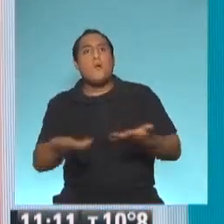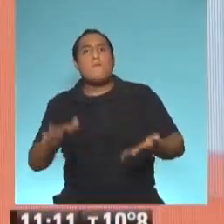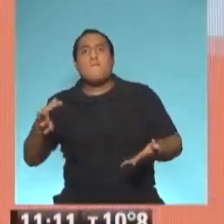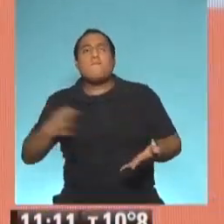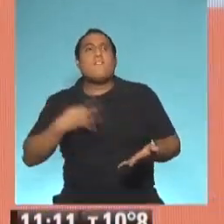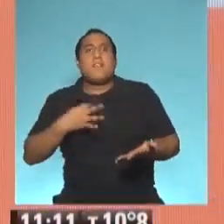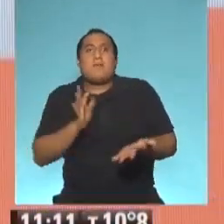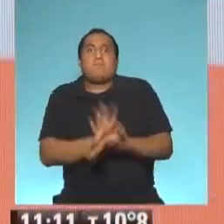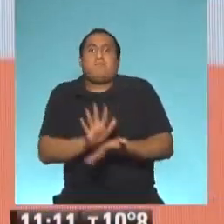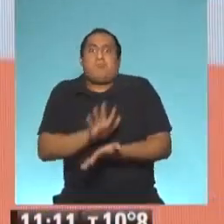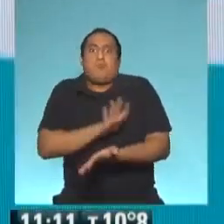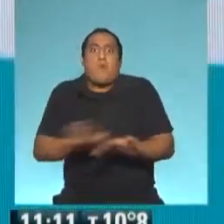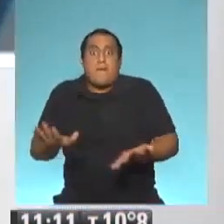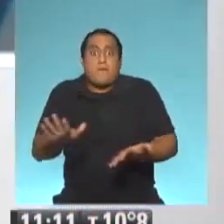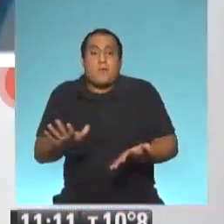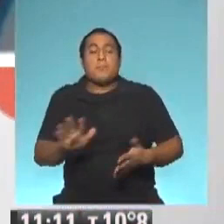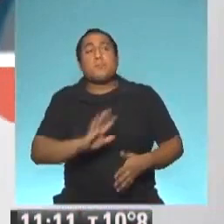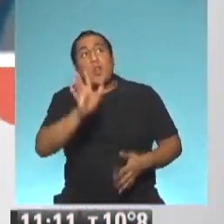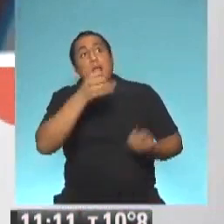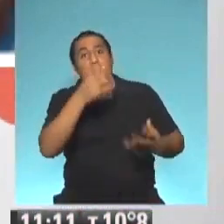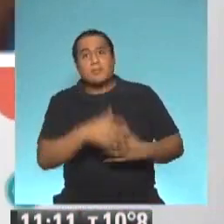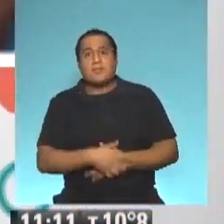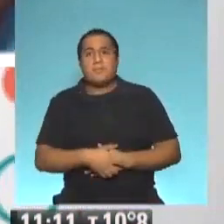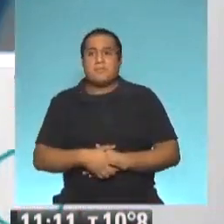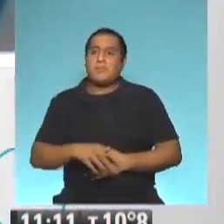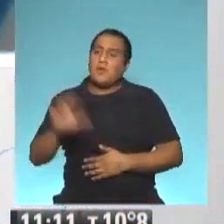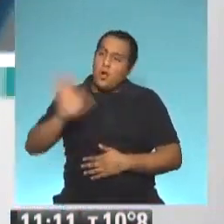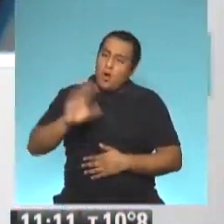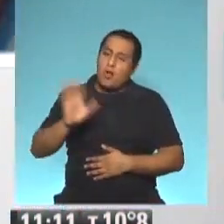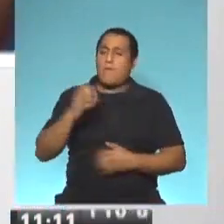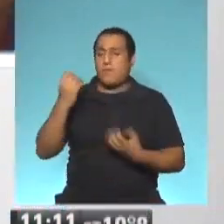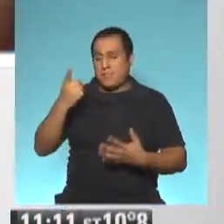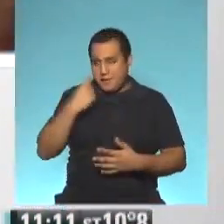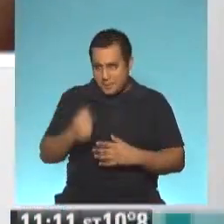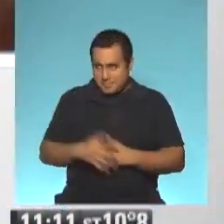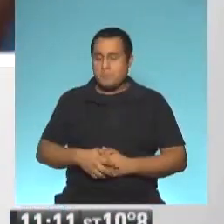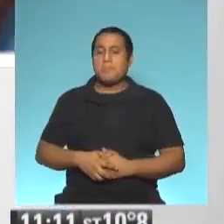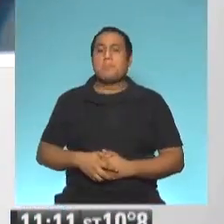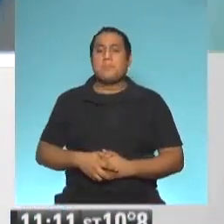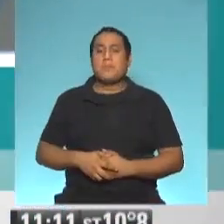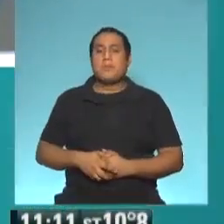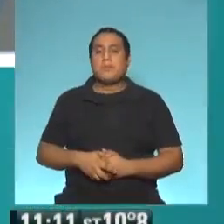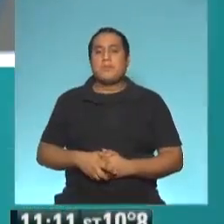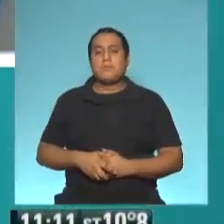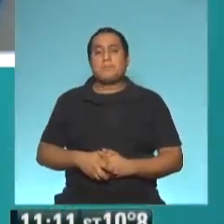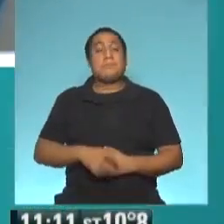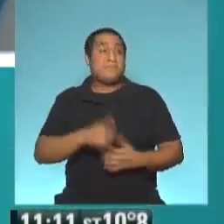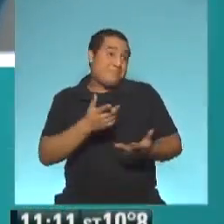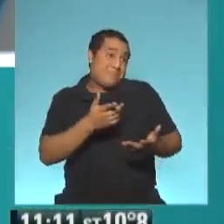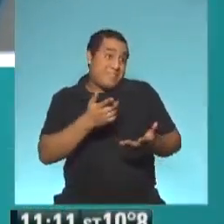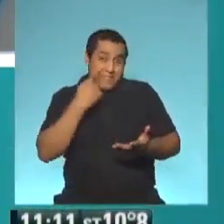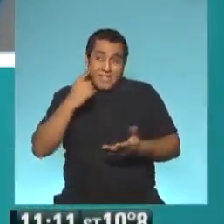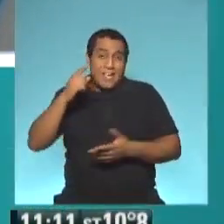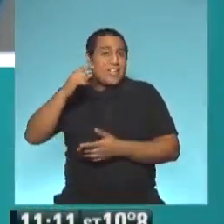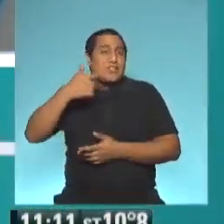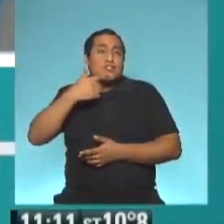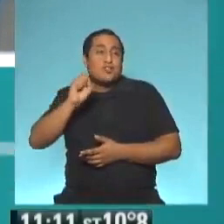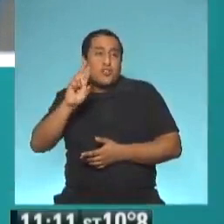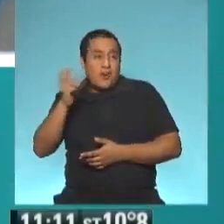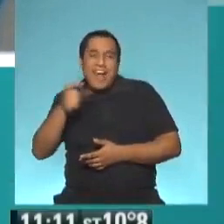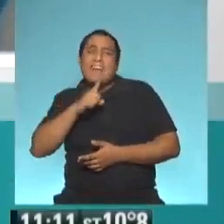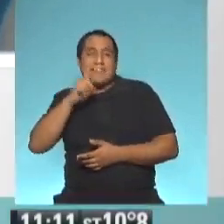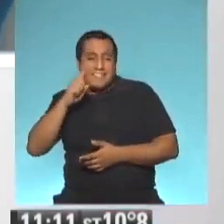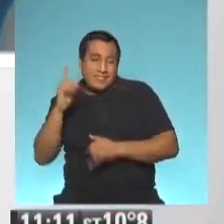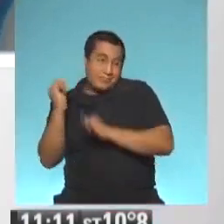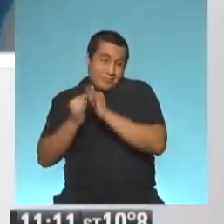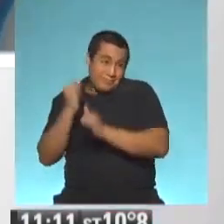¿cómo estás? Bienvenido. Acá Natalia. Hola Natalia, buen día. Bueno, decíamos, escuchábamos a Sorati recién, que no